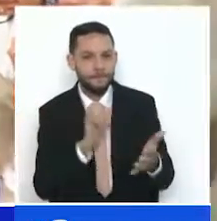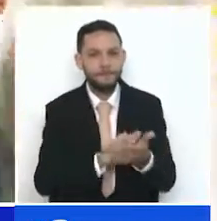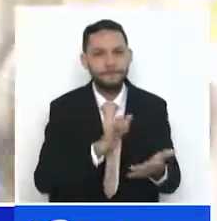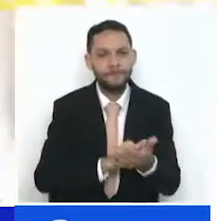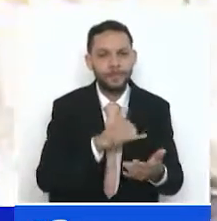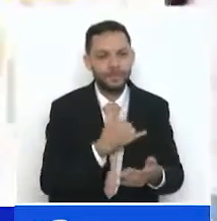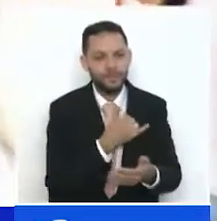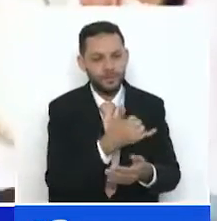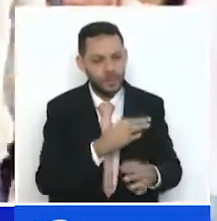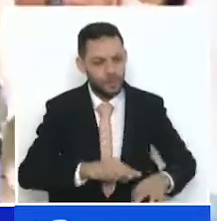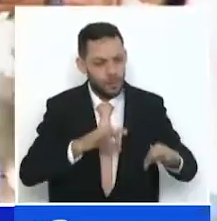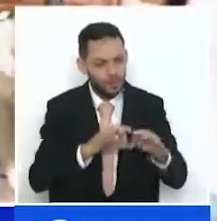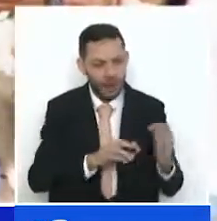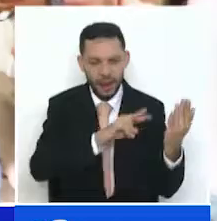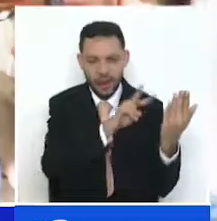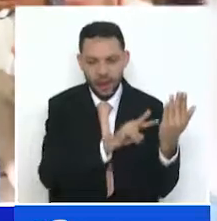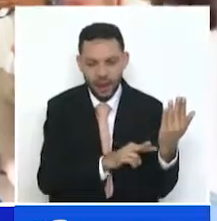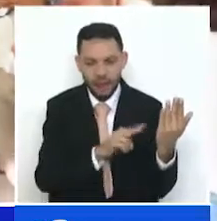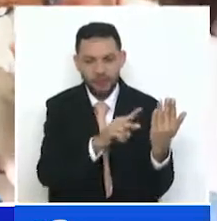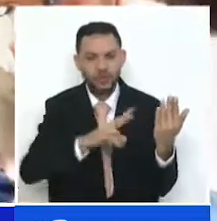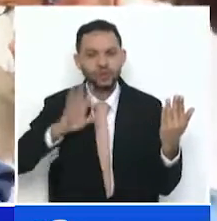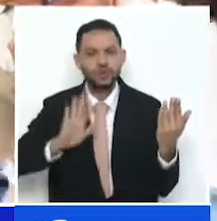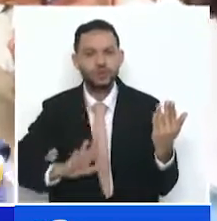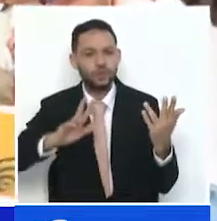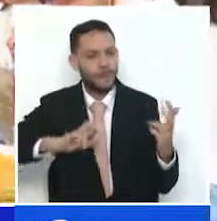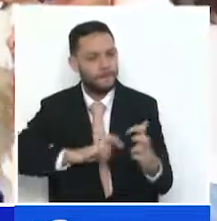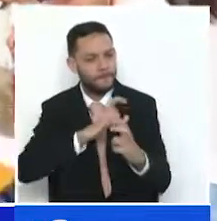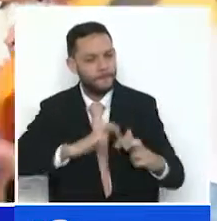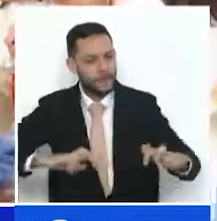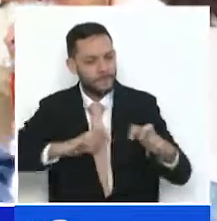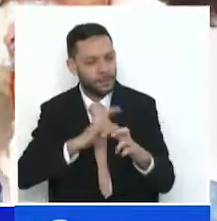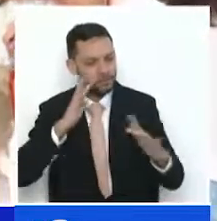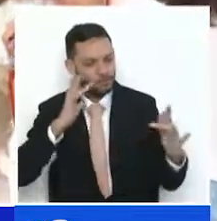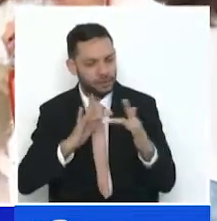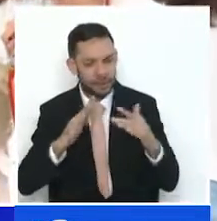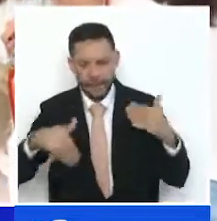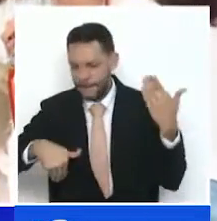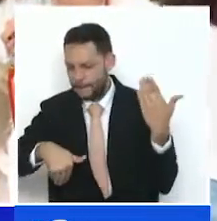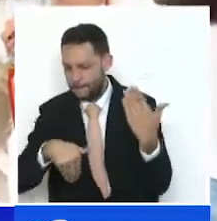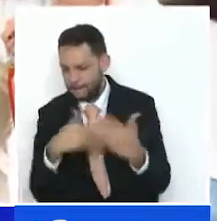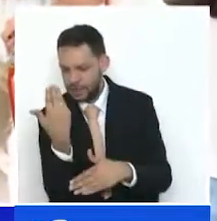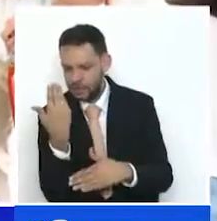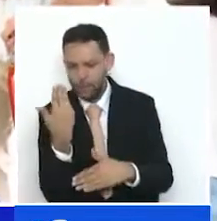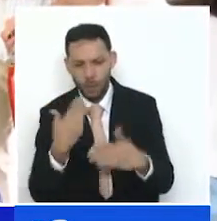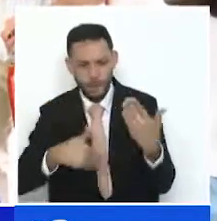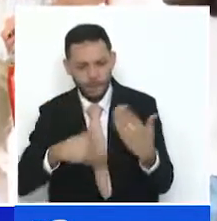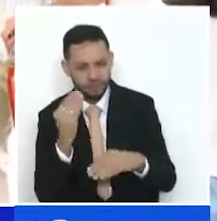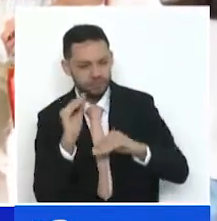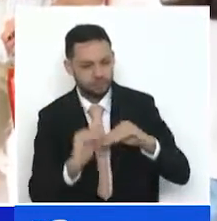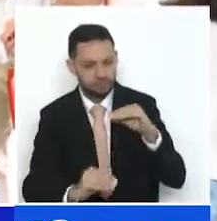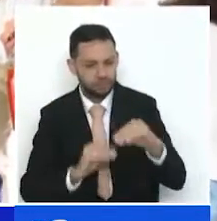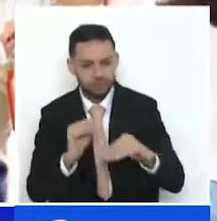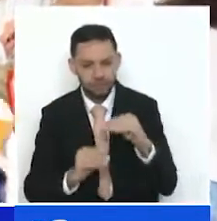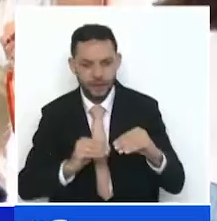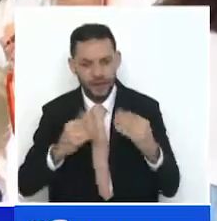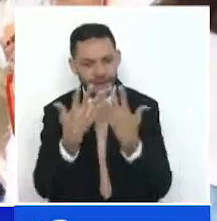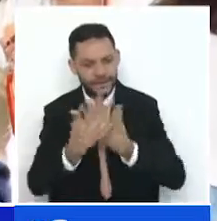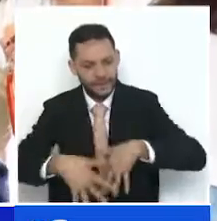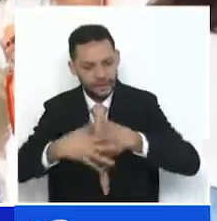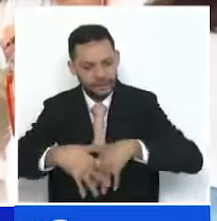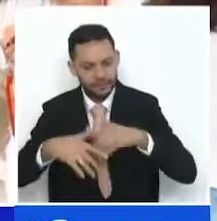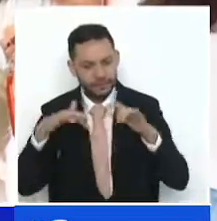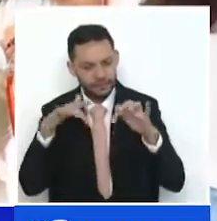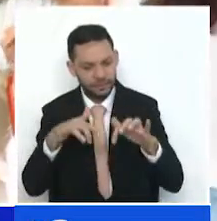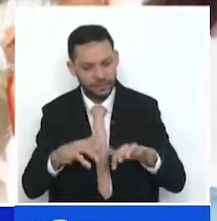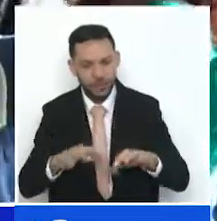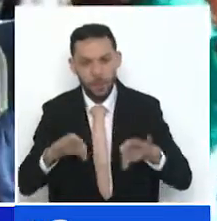paraderos para libros, para parques, porque esta es una forma de empezar a hacer una apertura hacia la calle y llevar la lectura